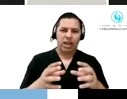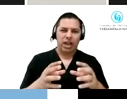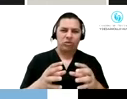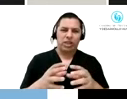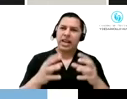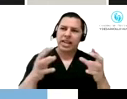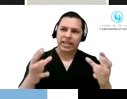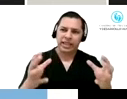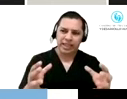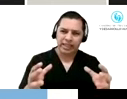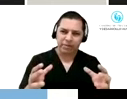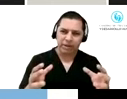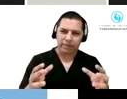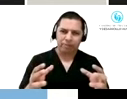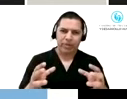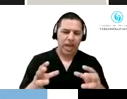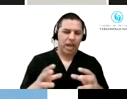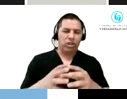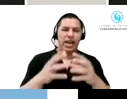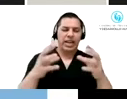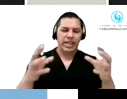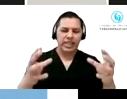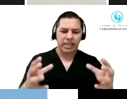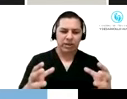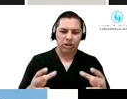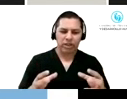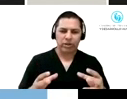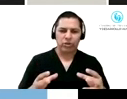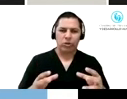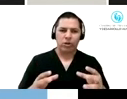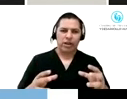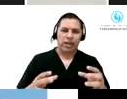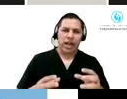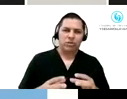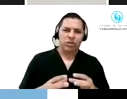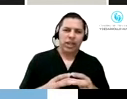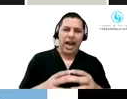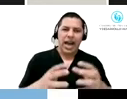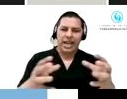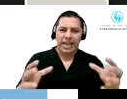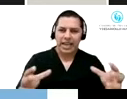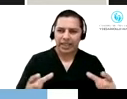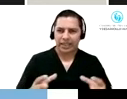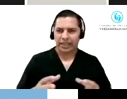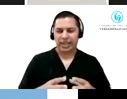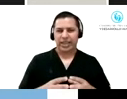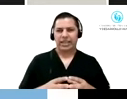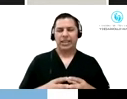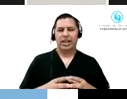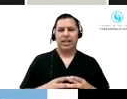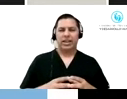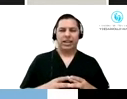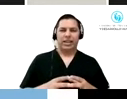decimos, a usted alguien la tiene que salvar, a usted alguien le tiene que curar ese dolor, a usted alguien tiene